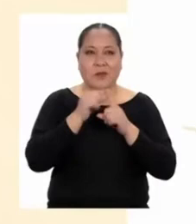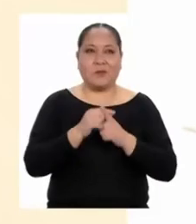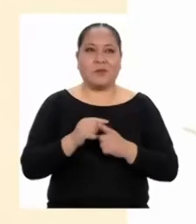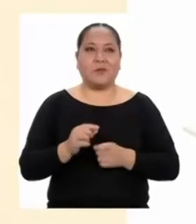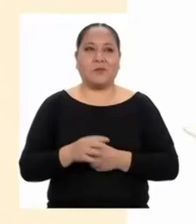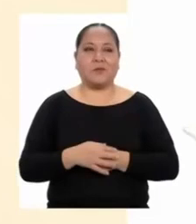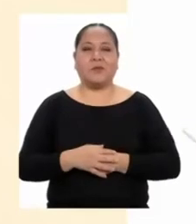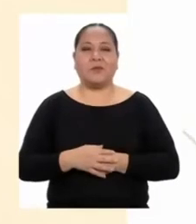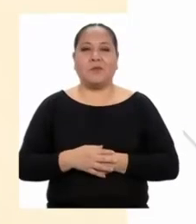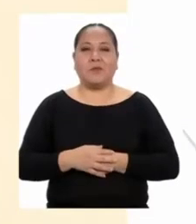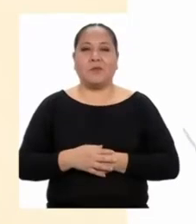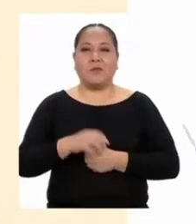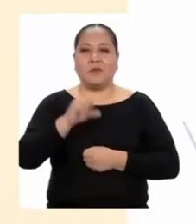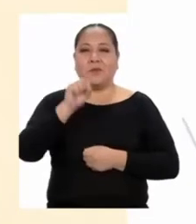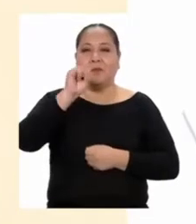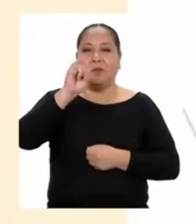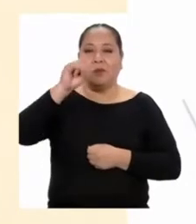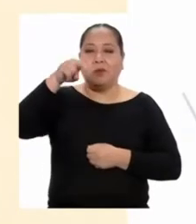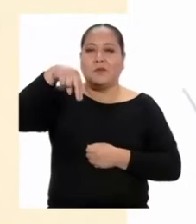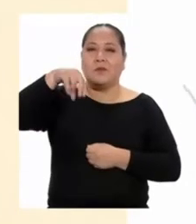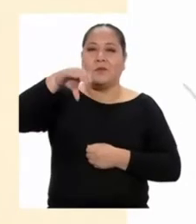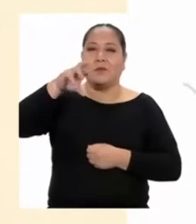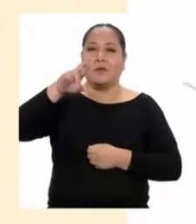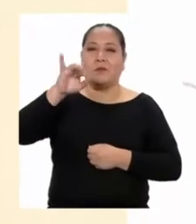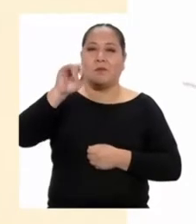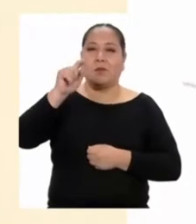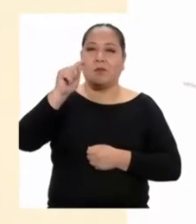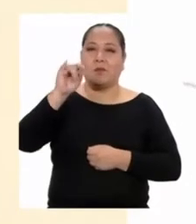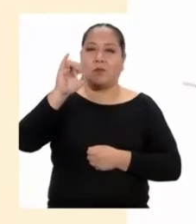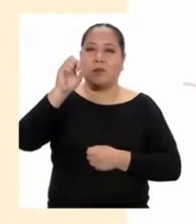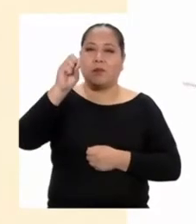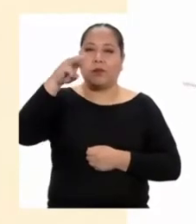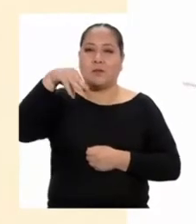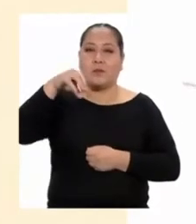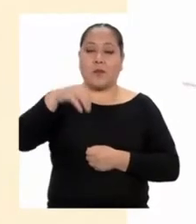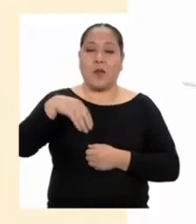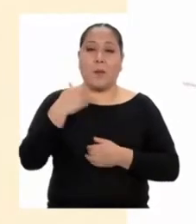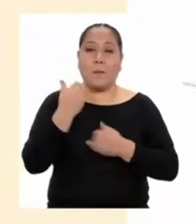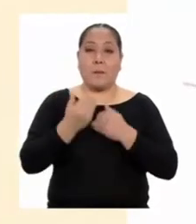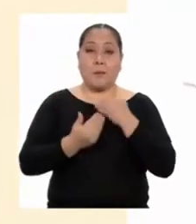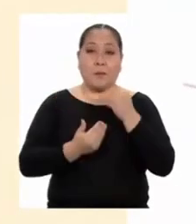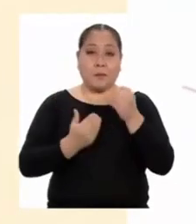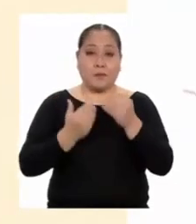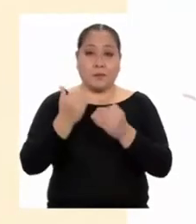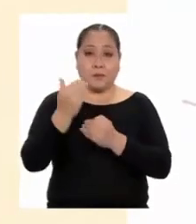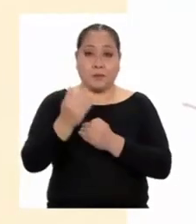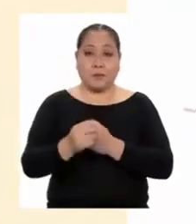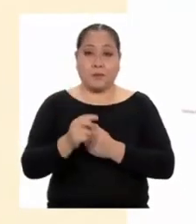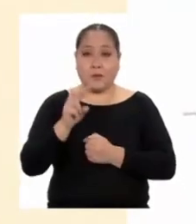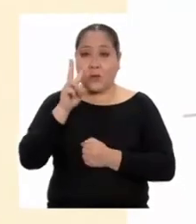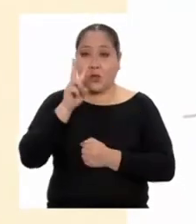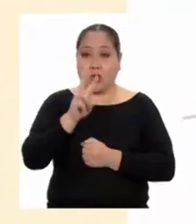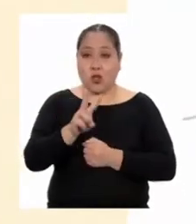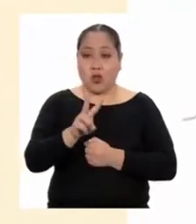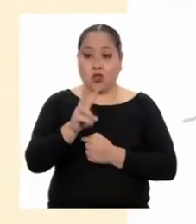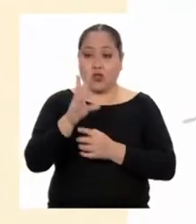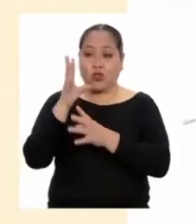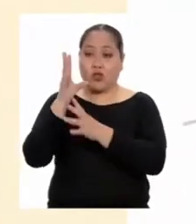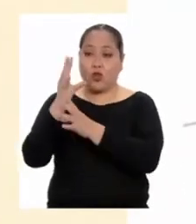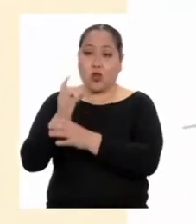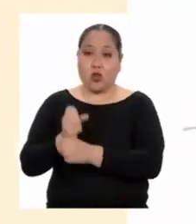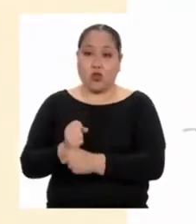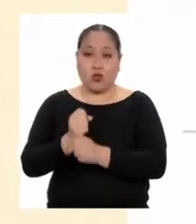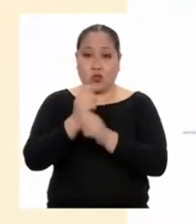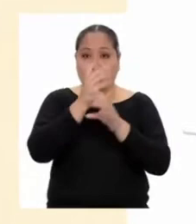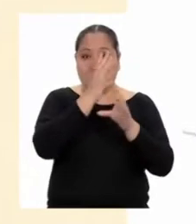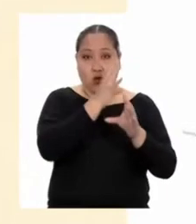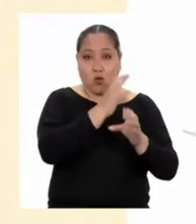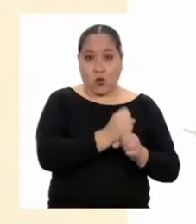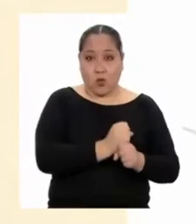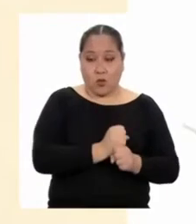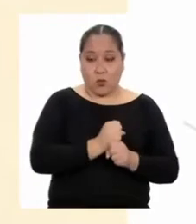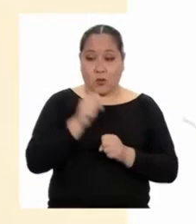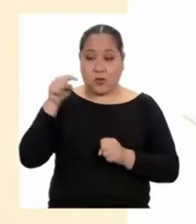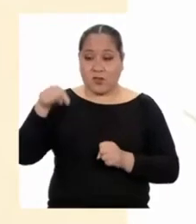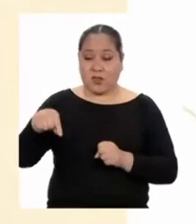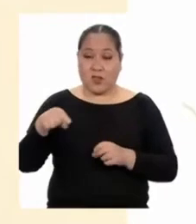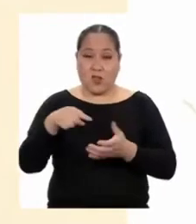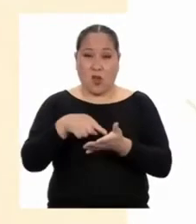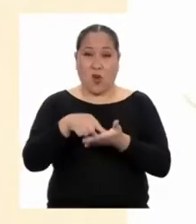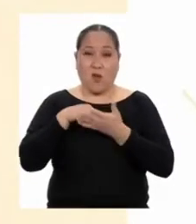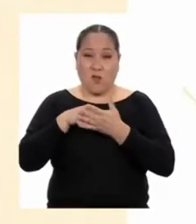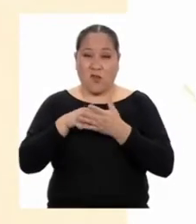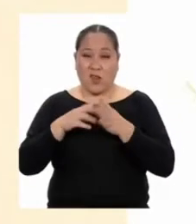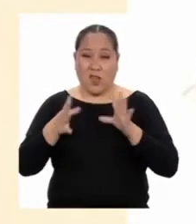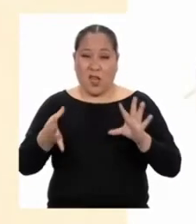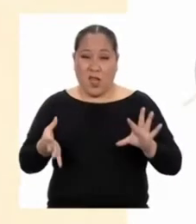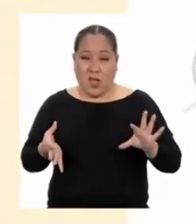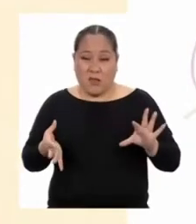leo. Sincretismo se refiere al proceso por el cual dos tradiciones diferentes que se ven obligadas,